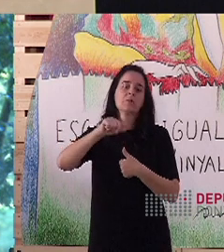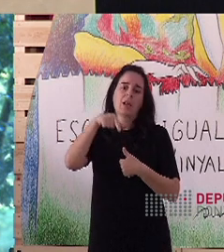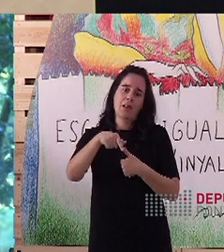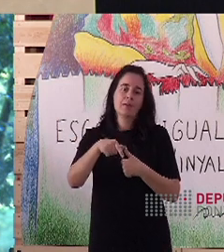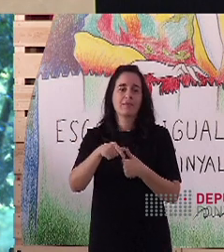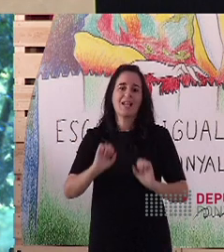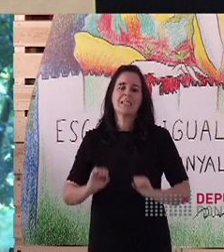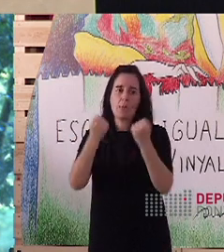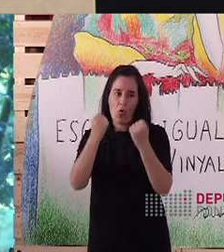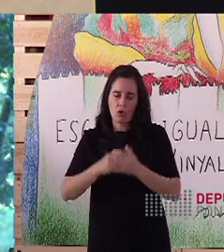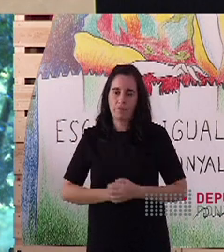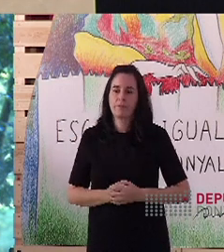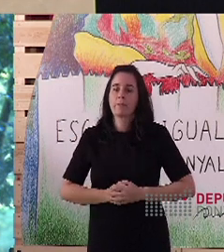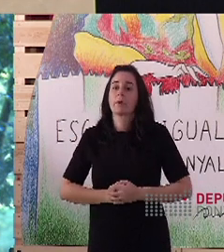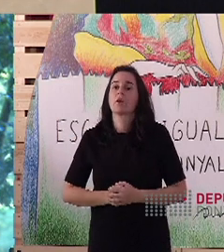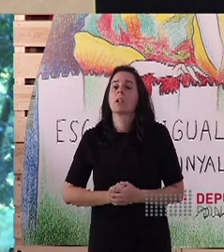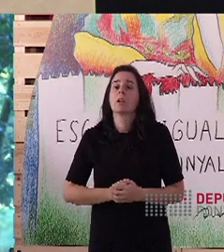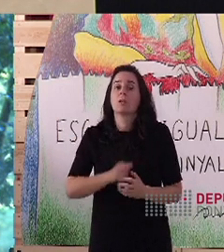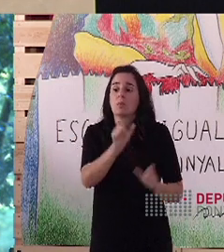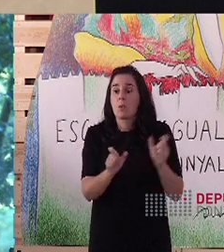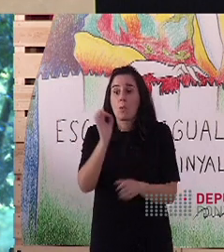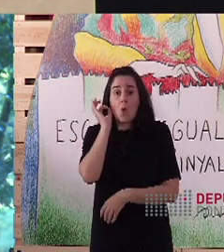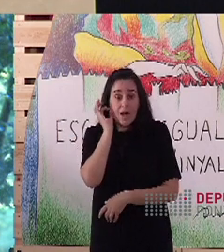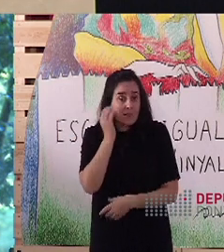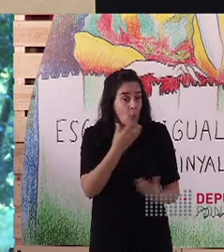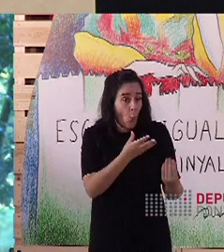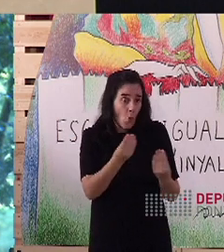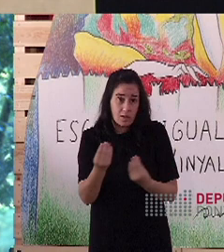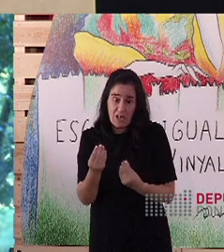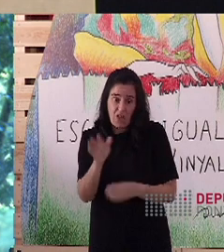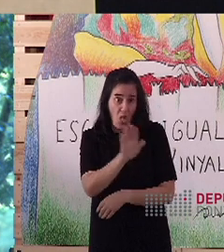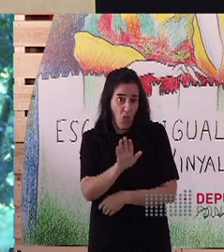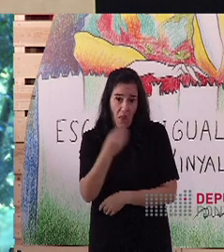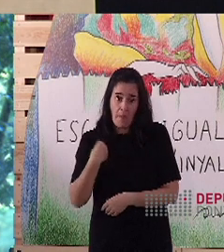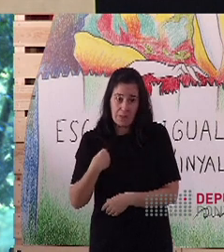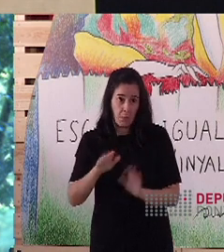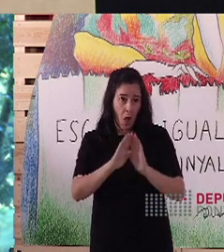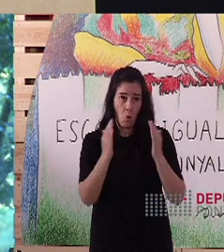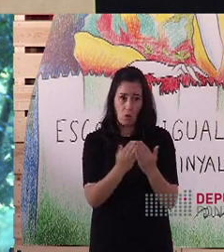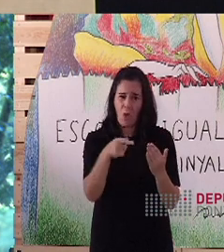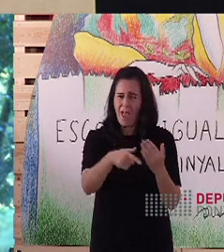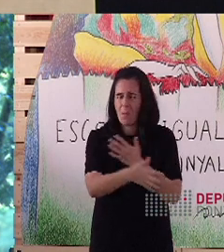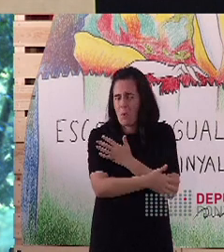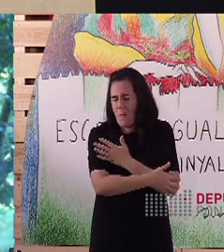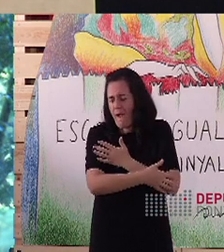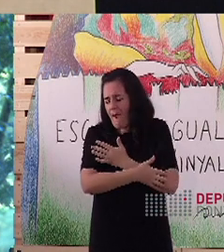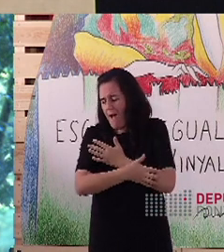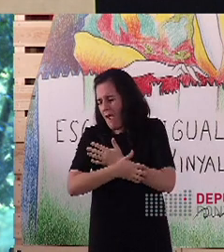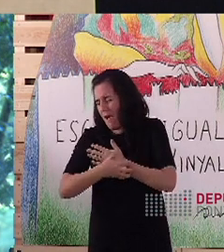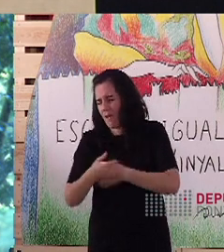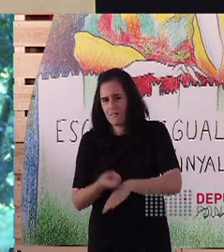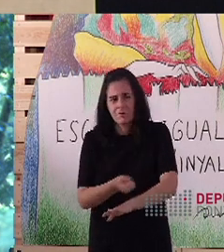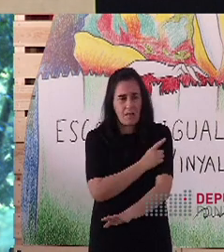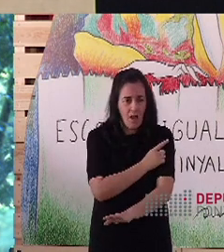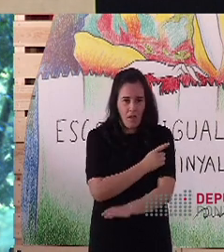Muchas mujeres en una zona del mundo en el que la pobreza es extrema, en el que